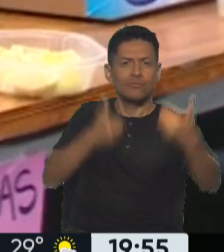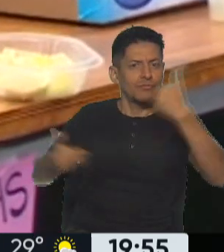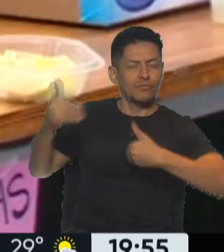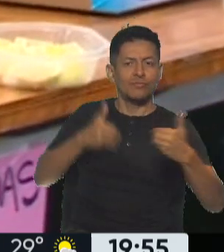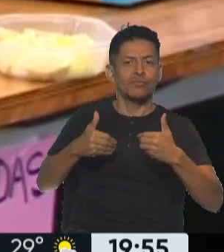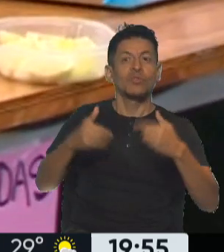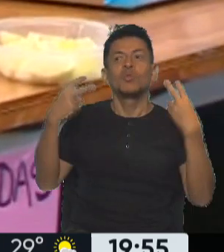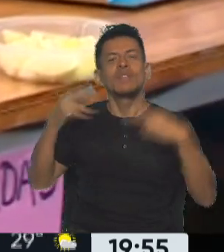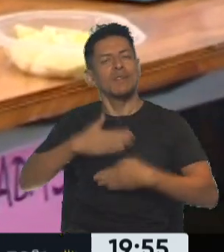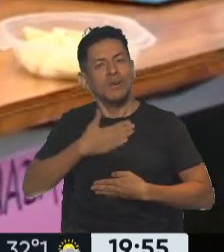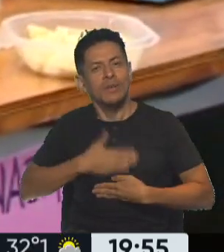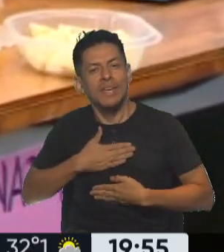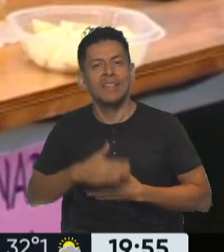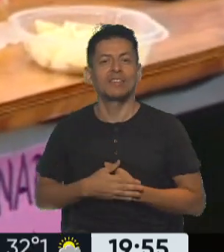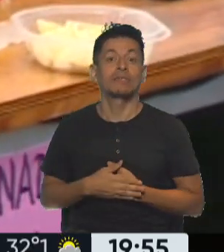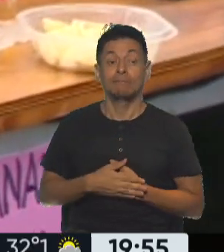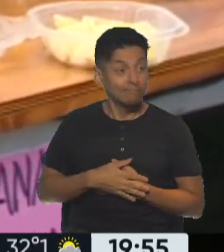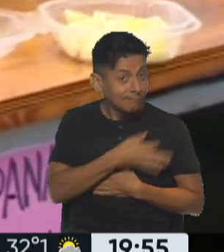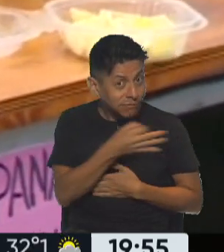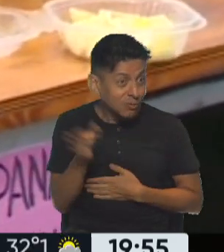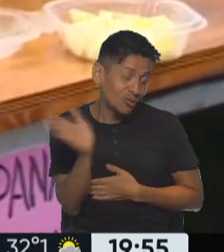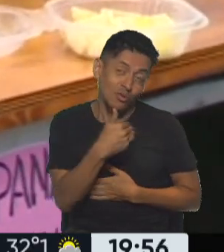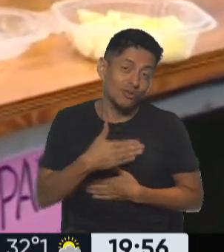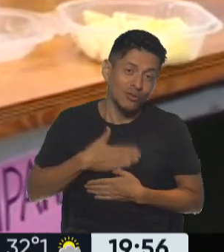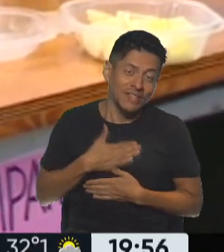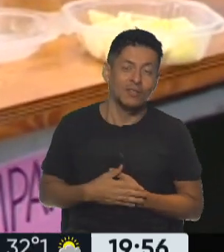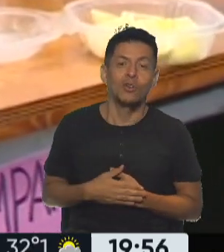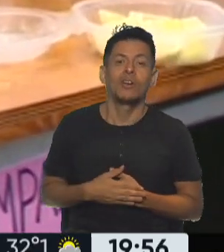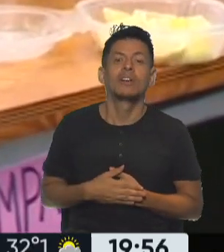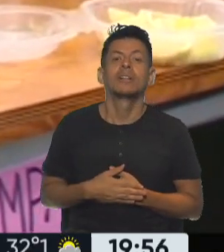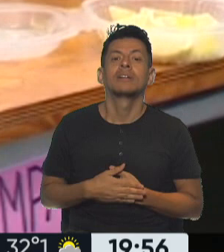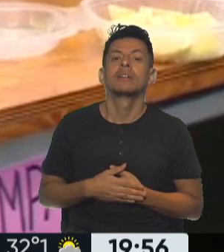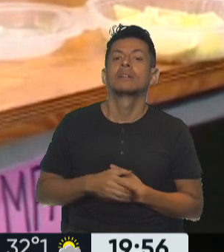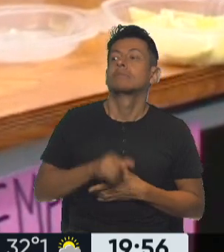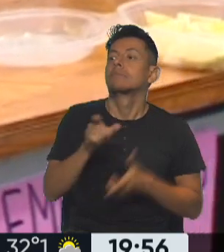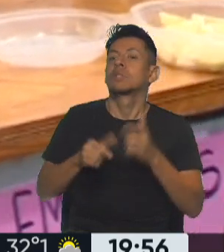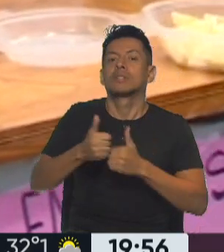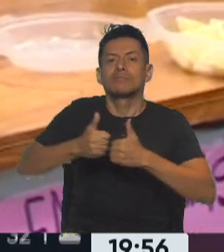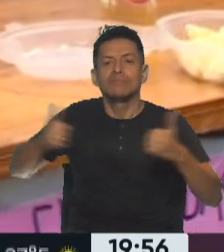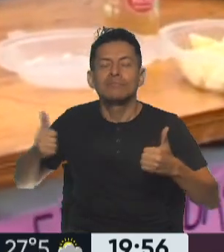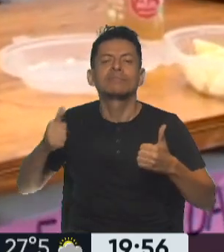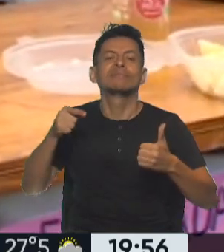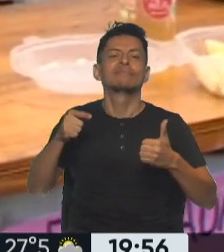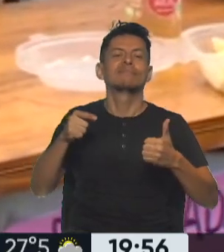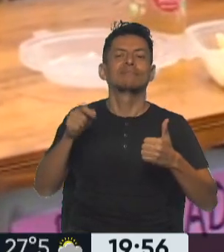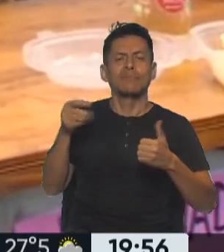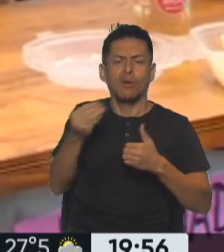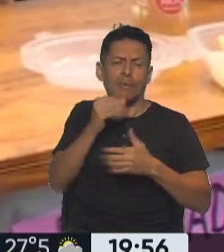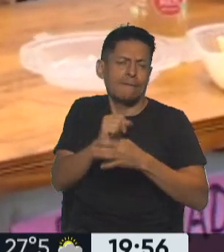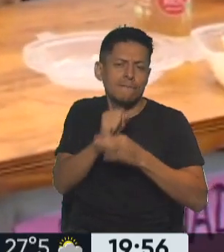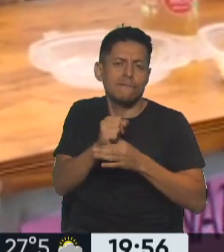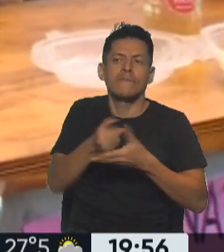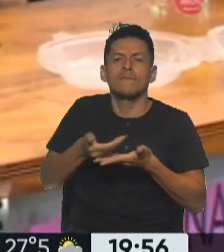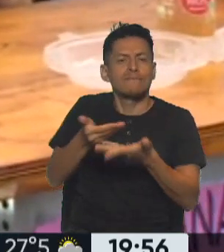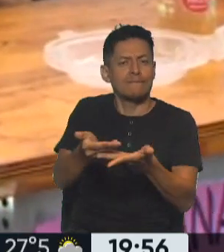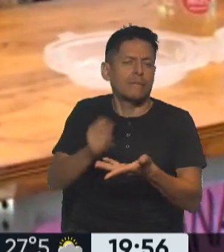el turista contento, ¿no es cierto? Están todos contentos. Así que cada expositor que está acá trata de presentar su mejor comida, su mejor empanada, la